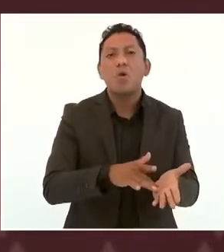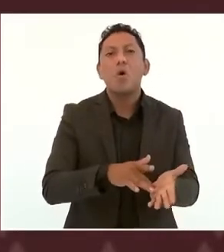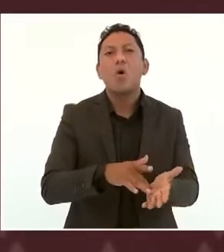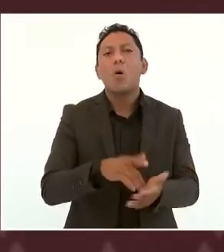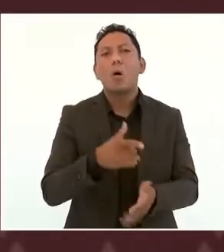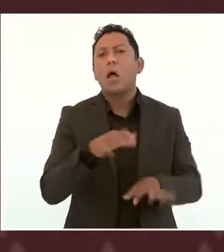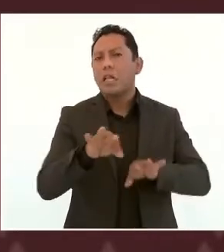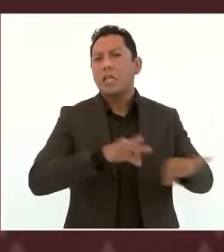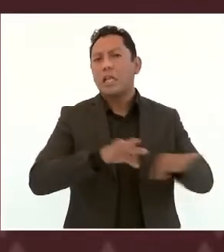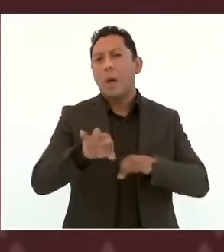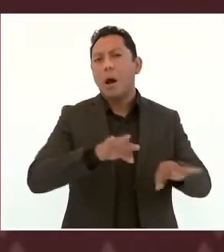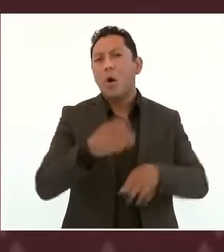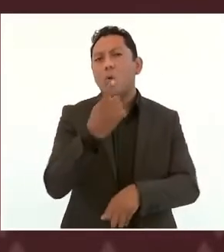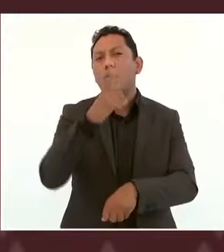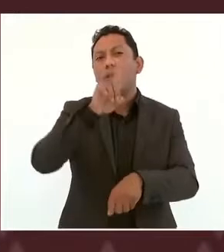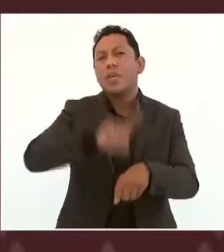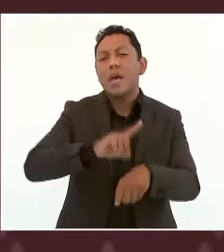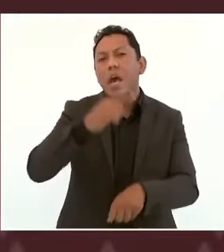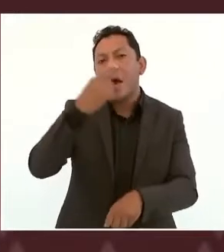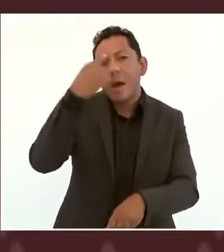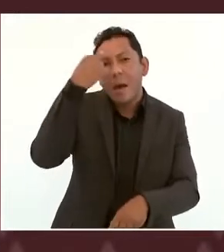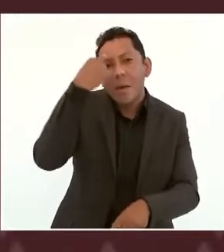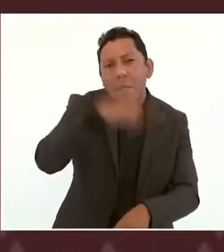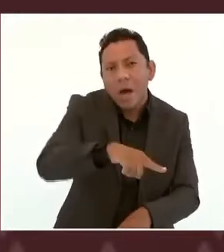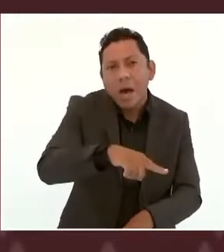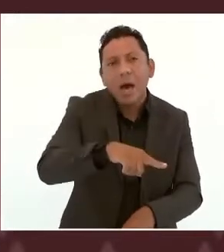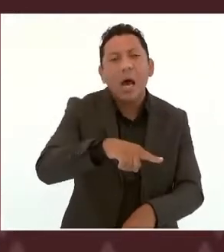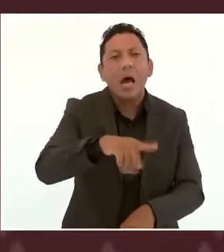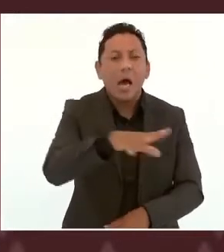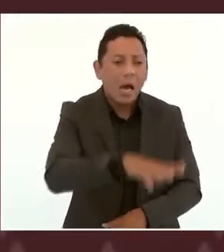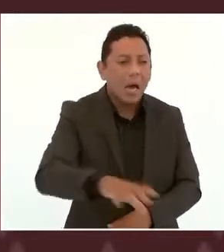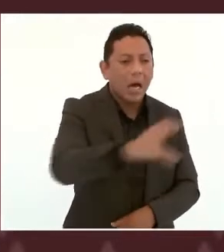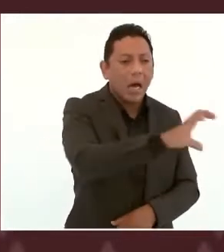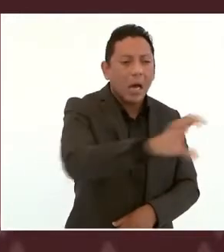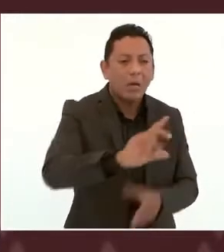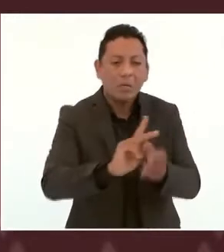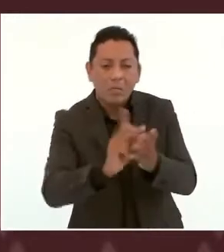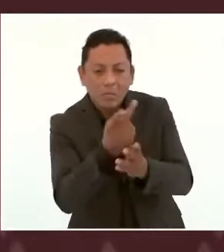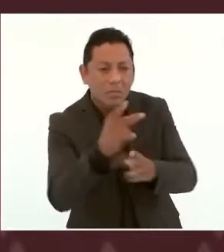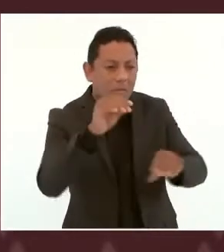un jornal para cultivar sus parcelas, sean